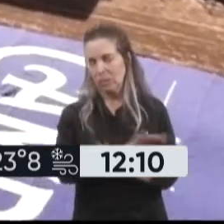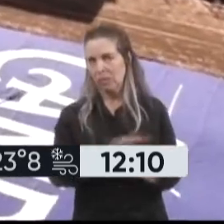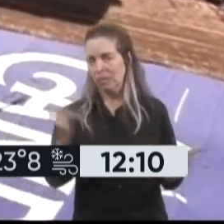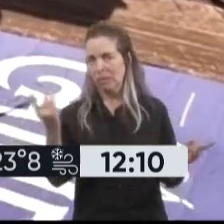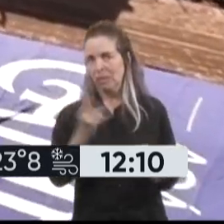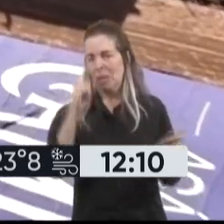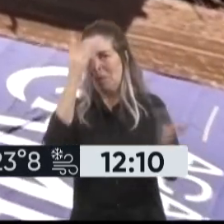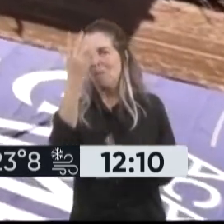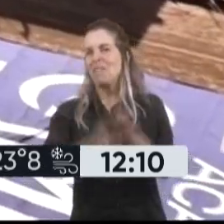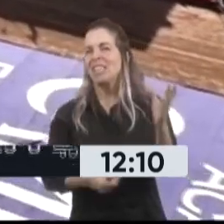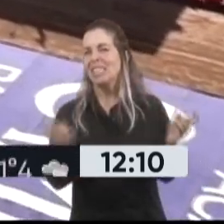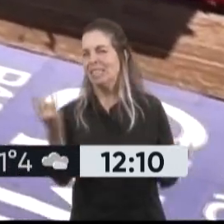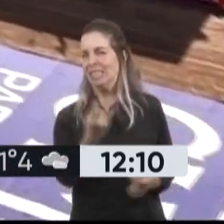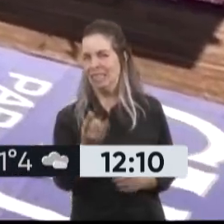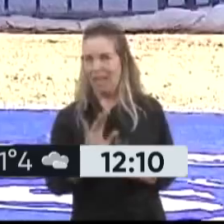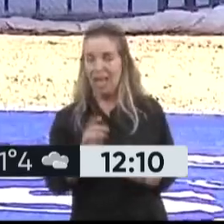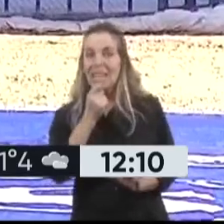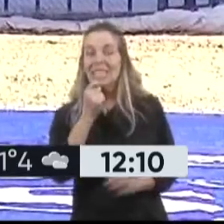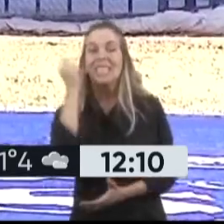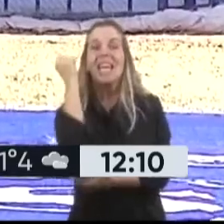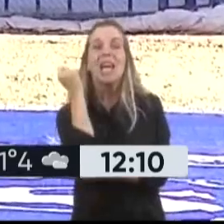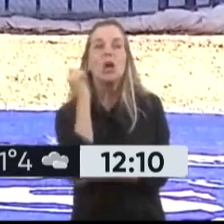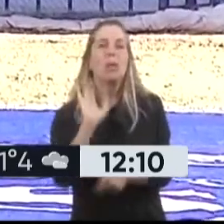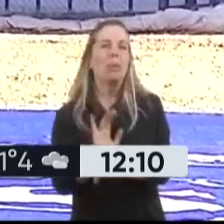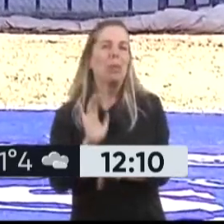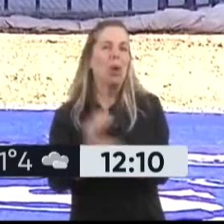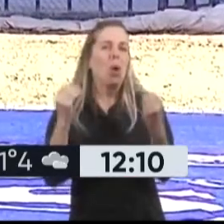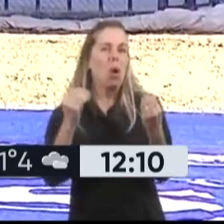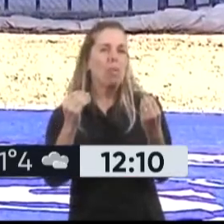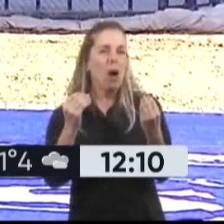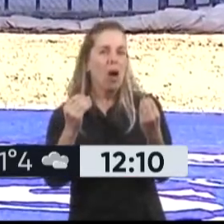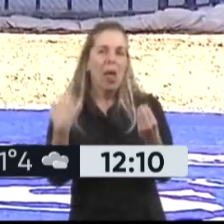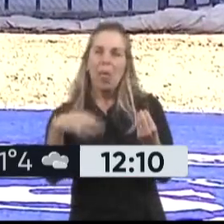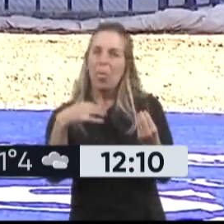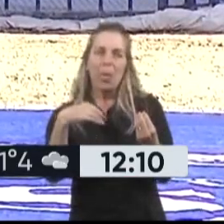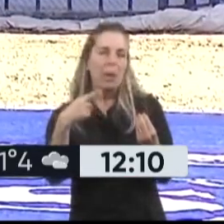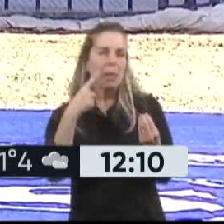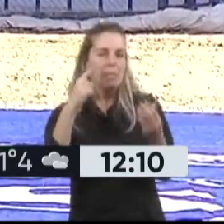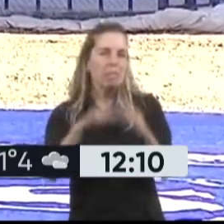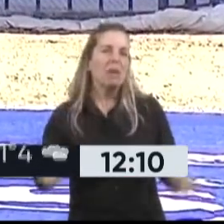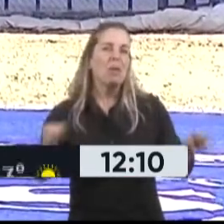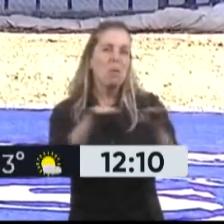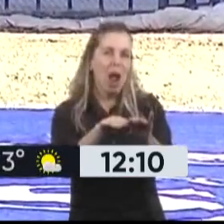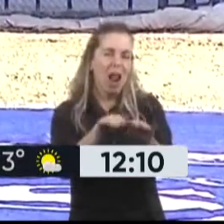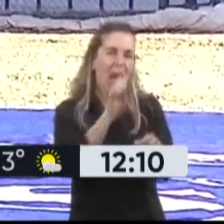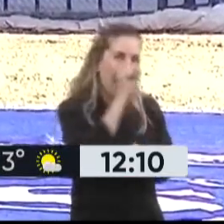conceptual importante, ya que si la economía fuera un juego de suma cero, nunca habría crecimiento.